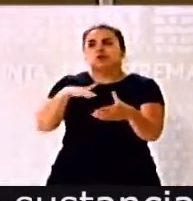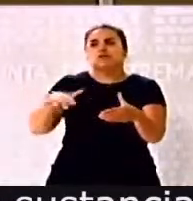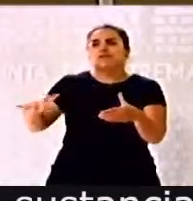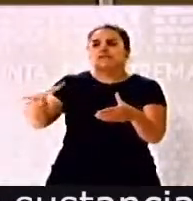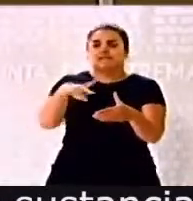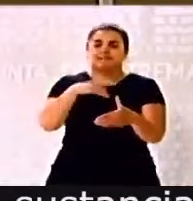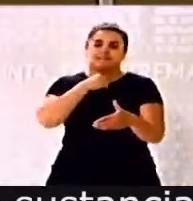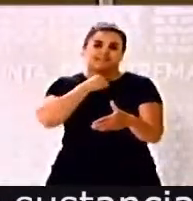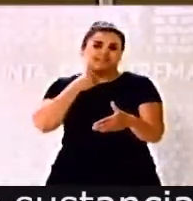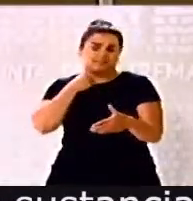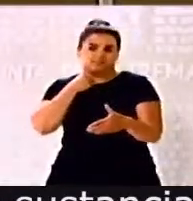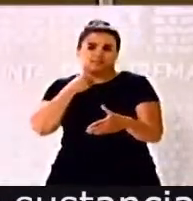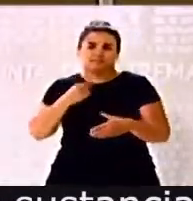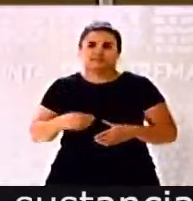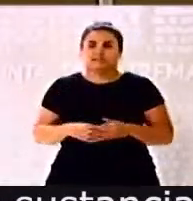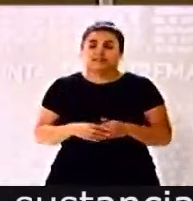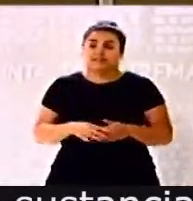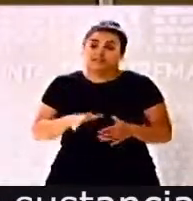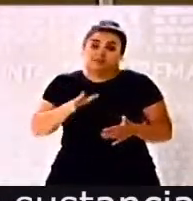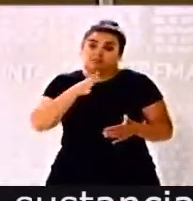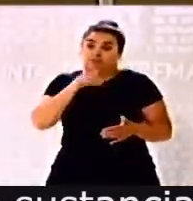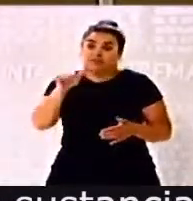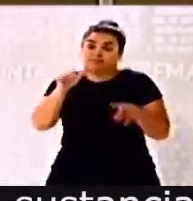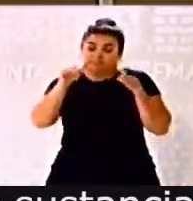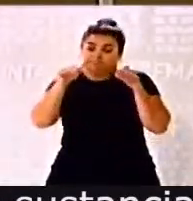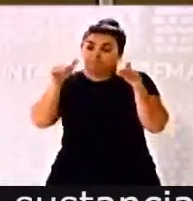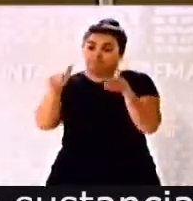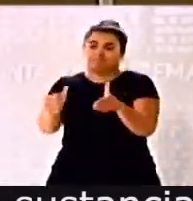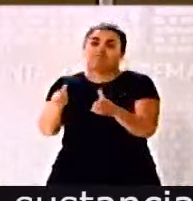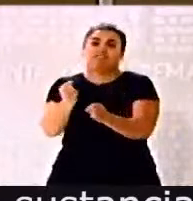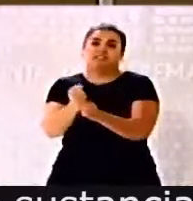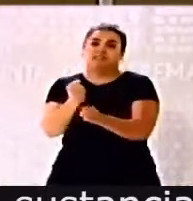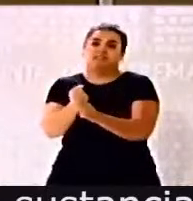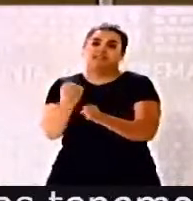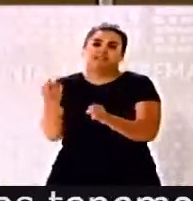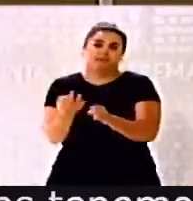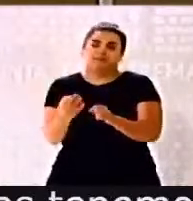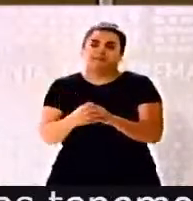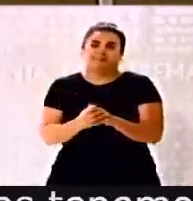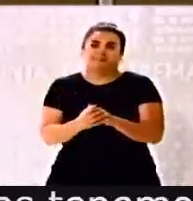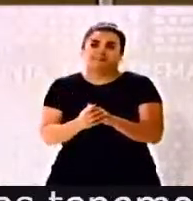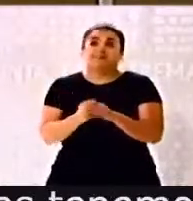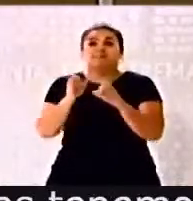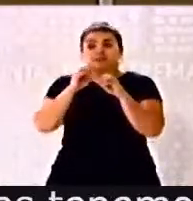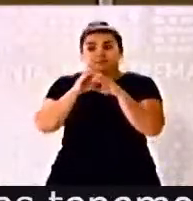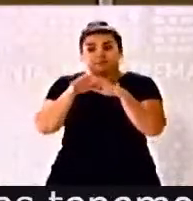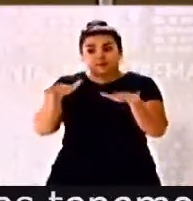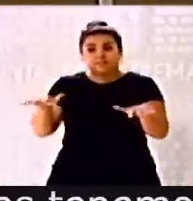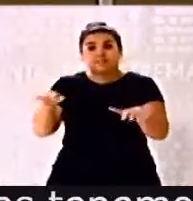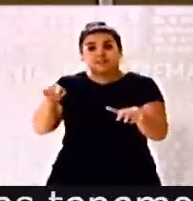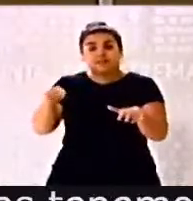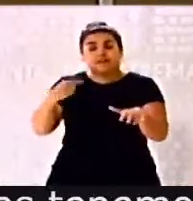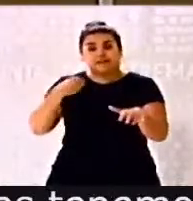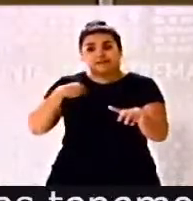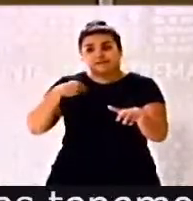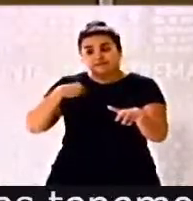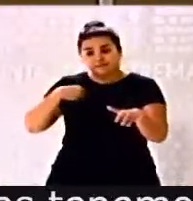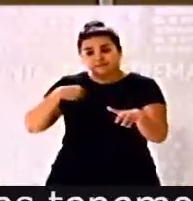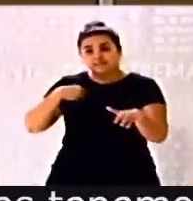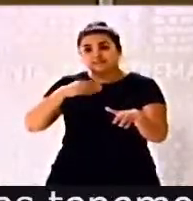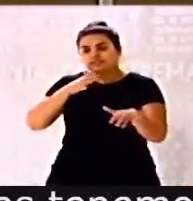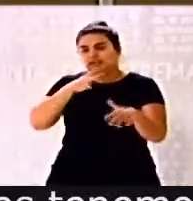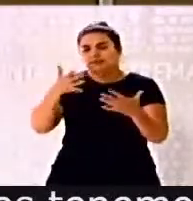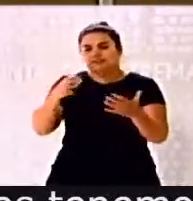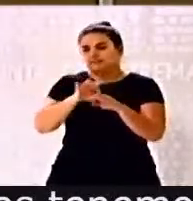de Badajoz, porque es en el que nos tenemos que emplear. Y estos brotes lo que nos vienen a poner